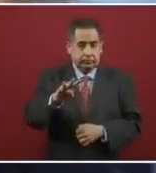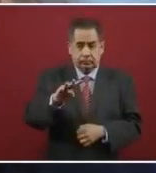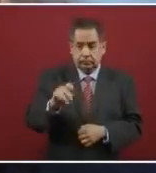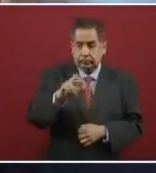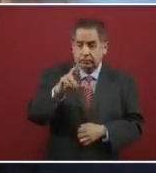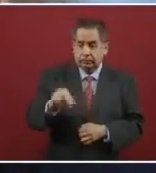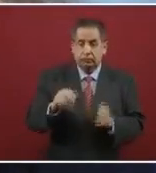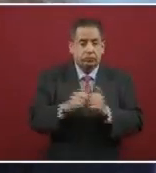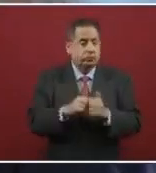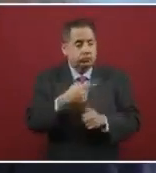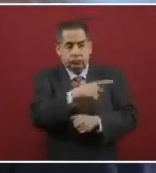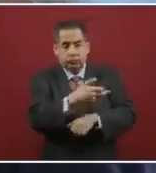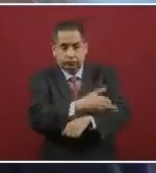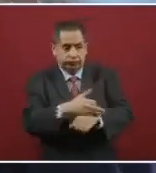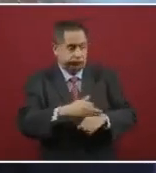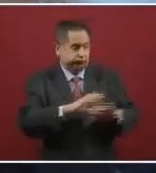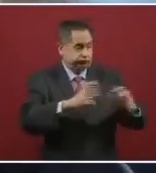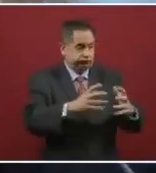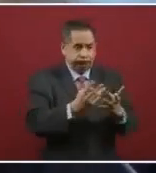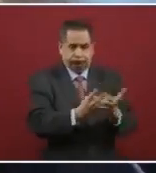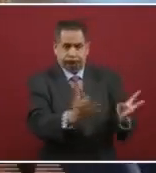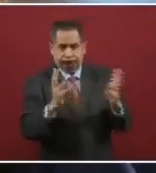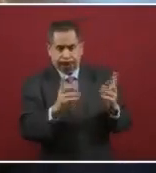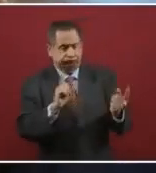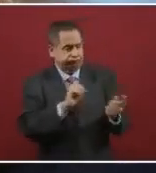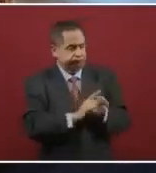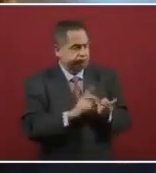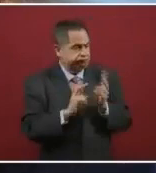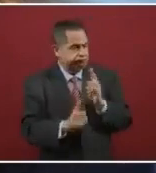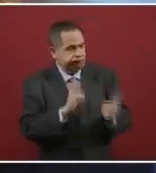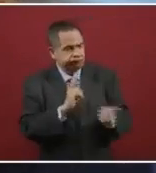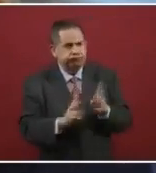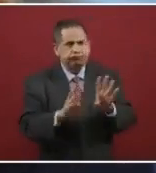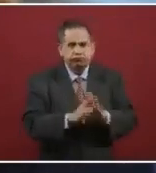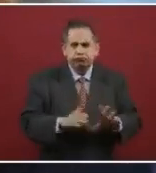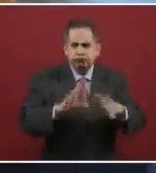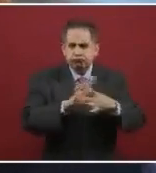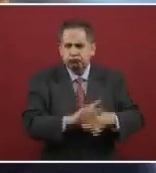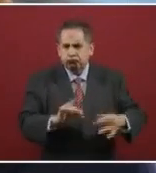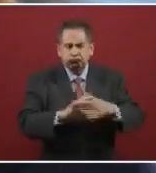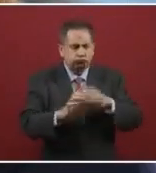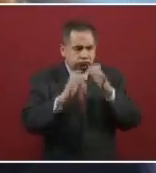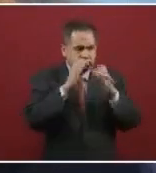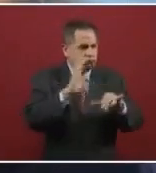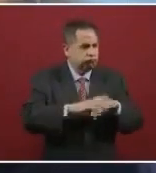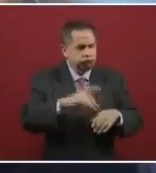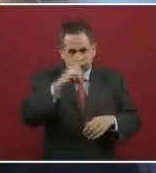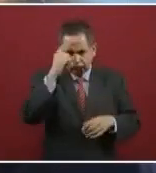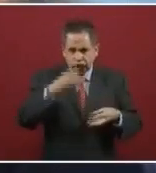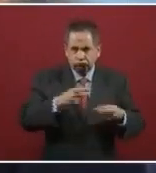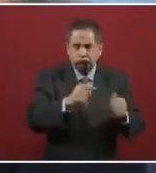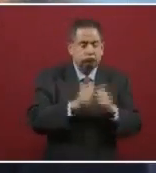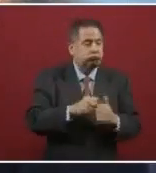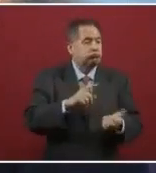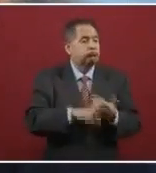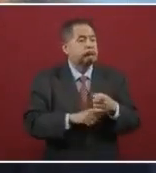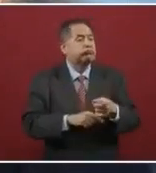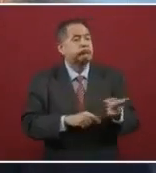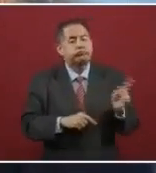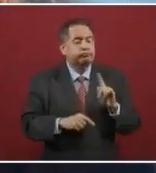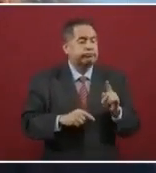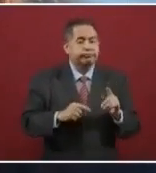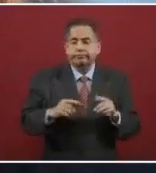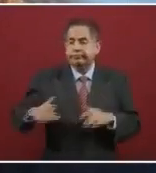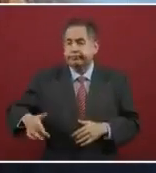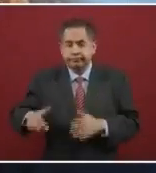de familias afectadas. Ellos se organizaron en un comité para poder tener una comunicación más fluida con las